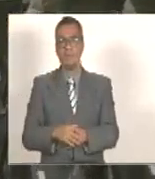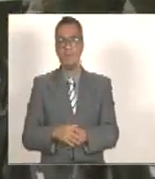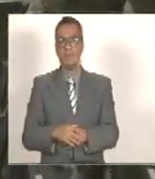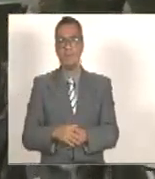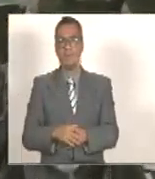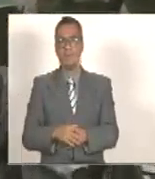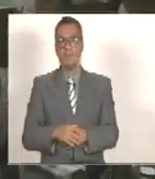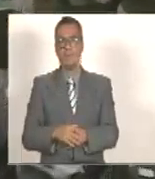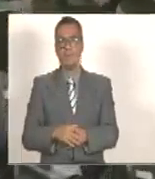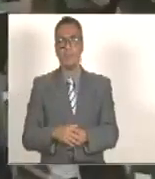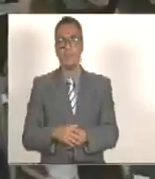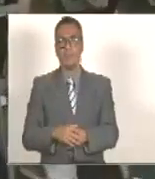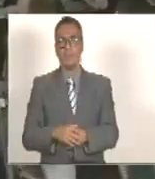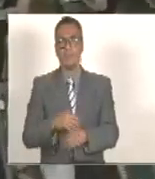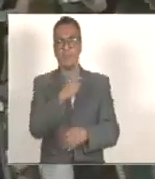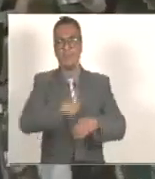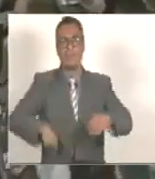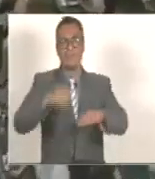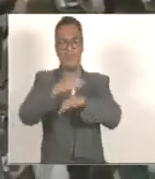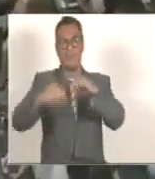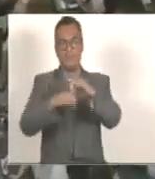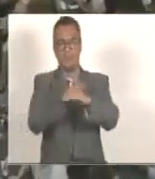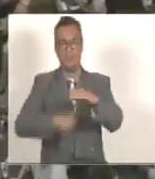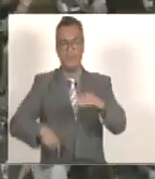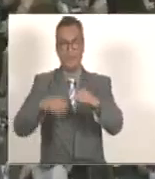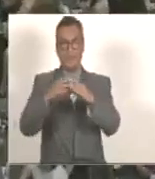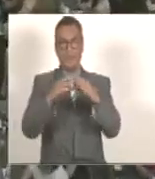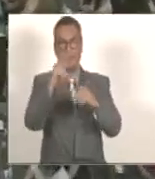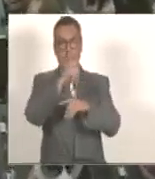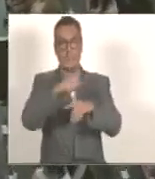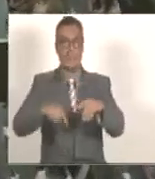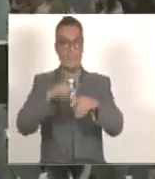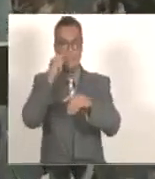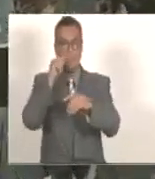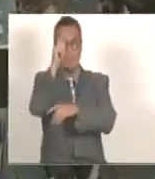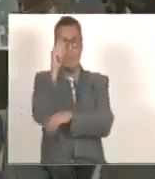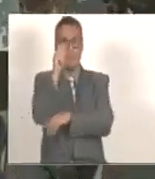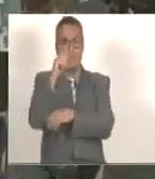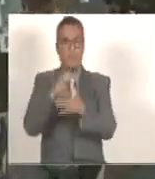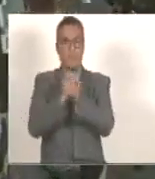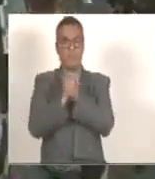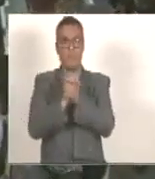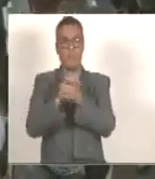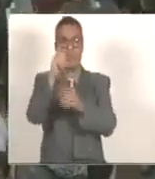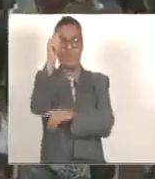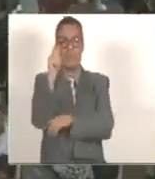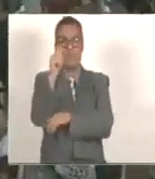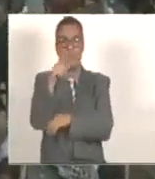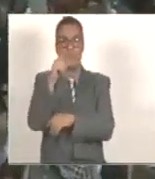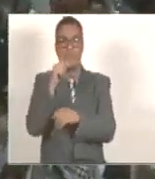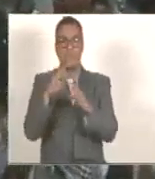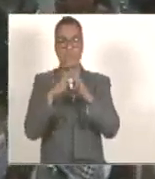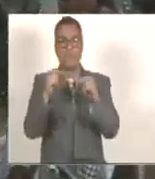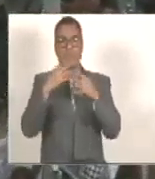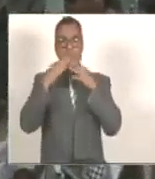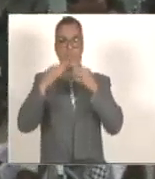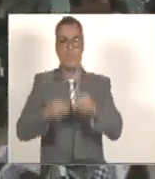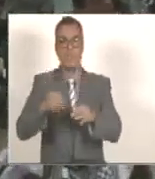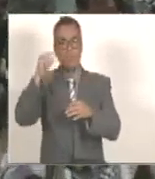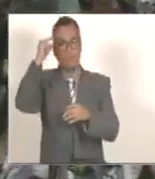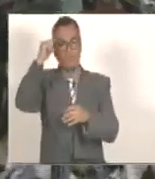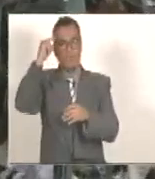Buenos días, presidente, vicepresidente, vicepresidenta, colegas diputados, diputadas. Efectivamente,